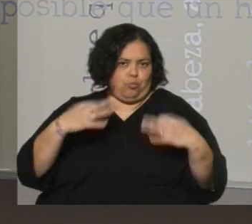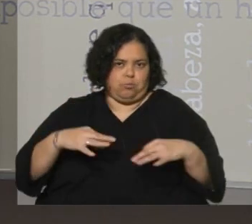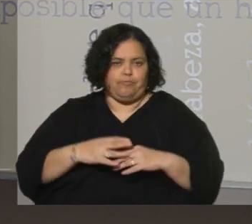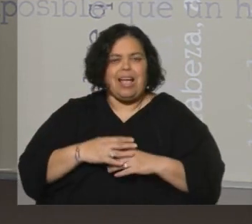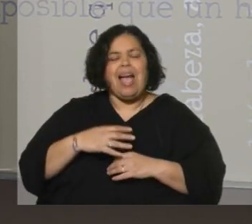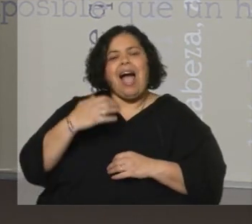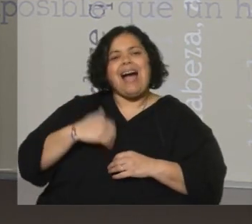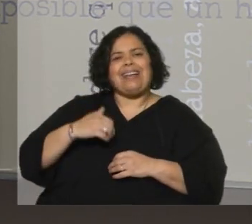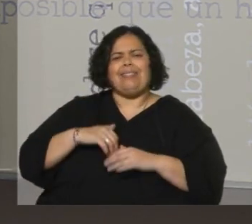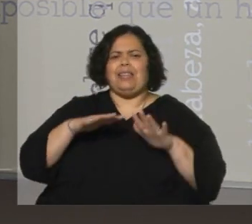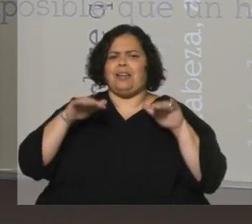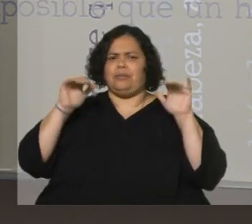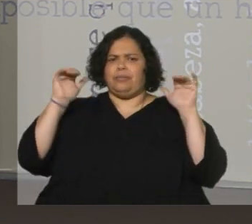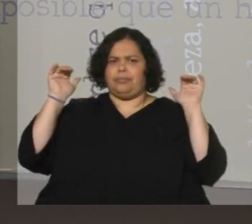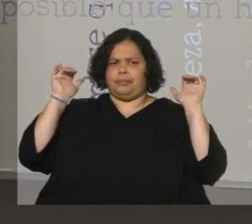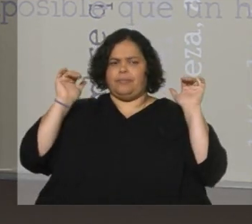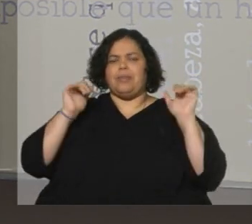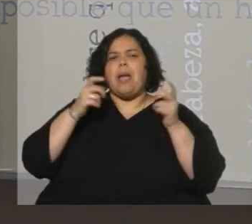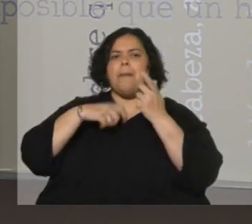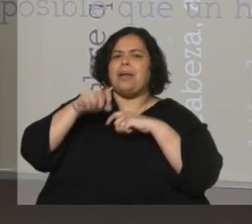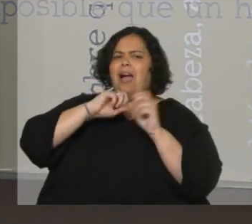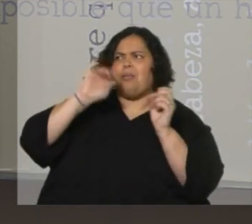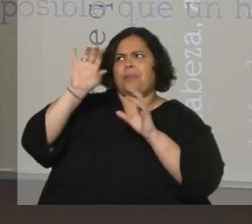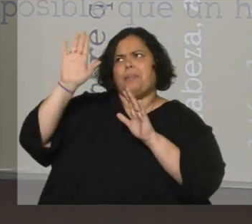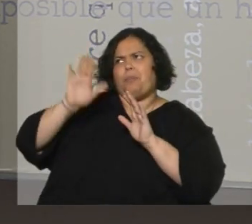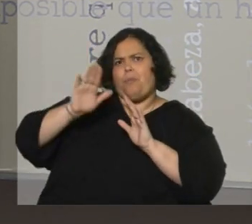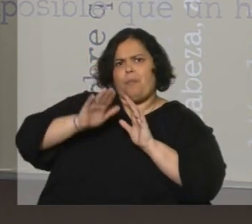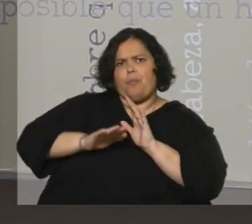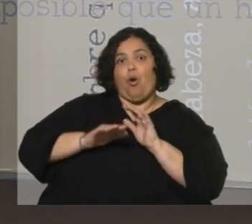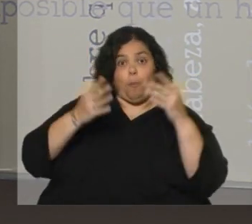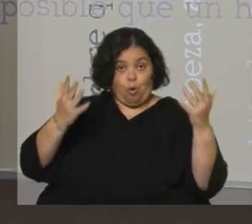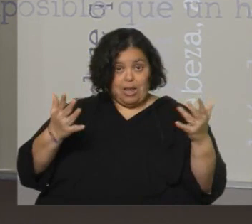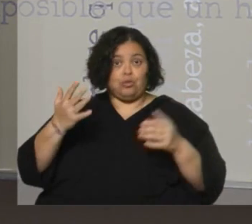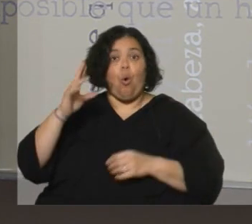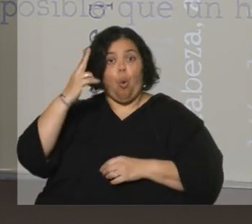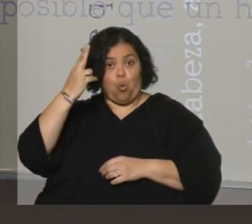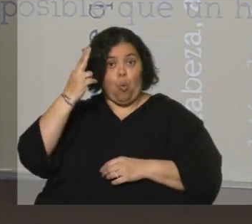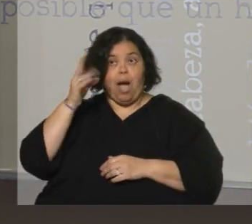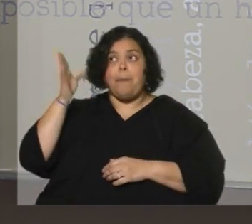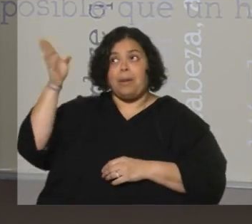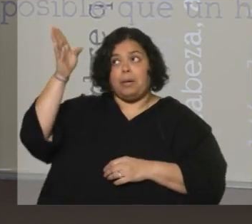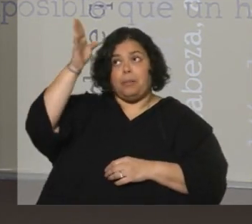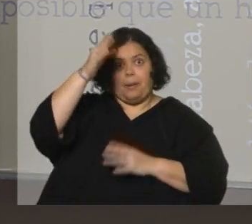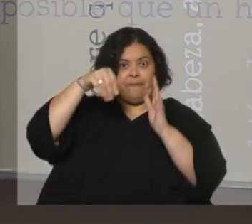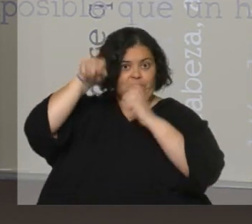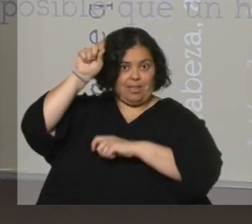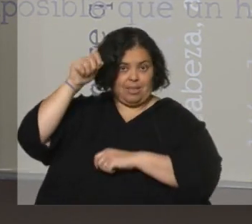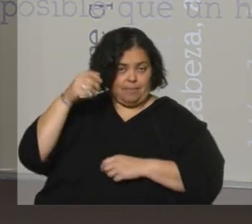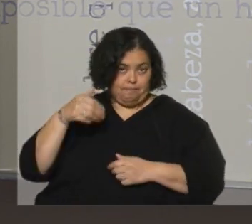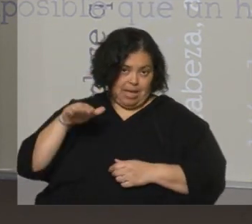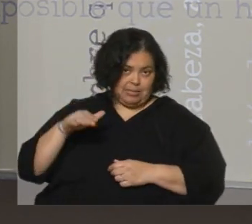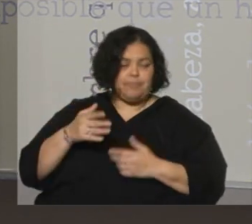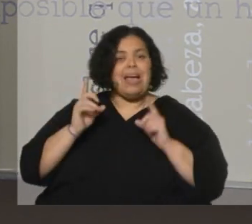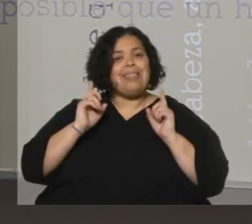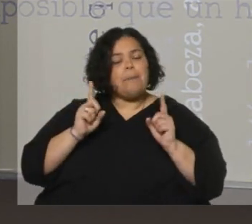argentina se retiró bastante del mercado de la carne bajó sus exportaciones Y eso le permitió a Uruguay entrar entrar a varios lugares en algún momento a su vez digamos el